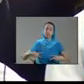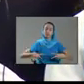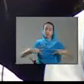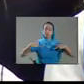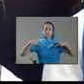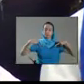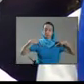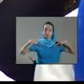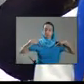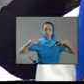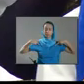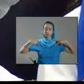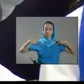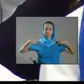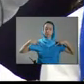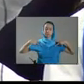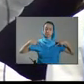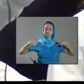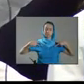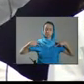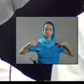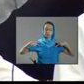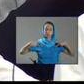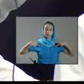pecado original.